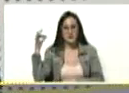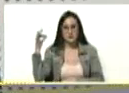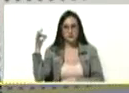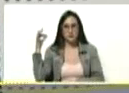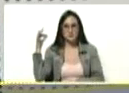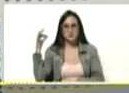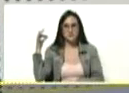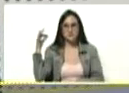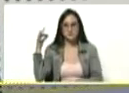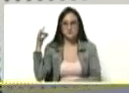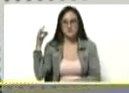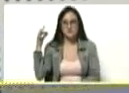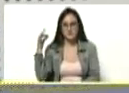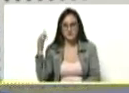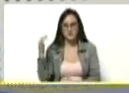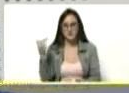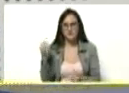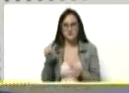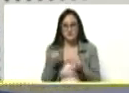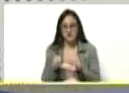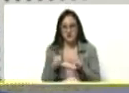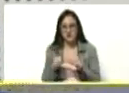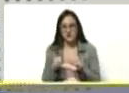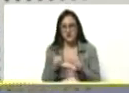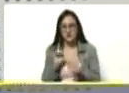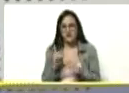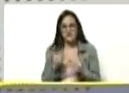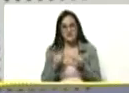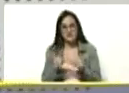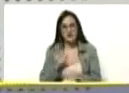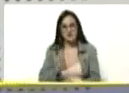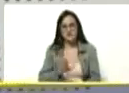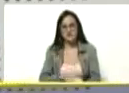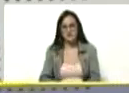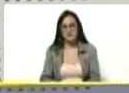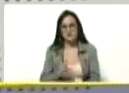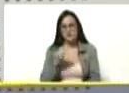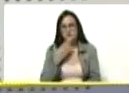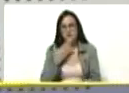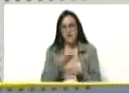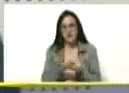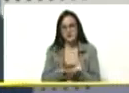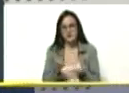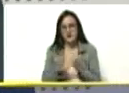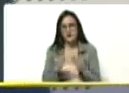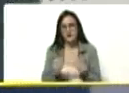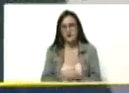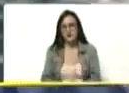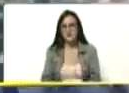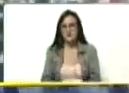stands. Para que se sigue manteniendo y que debe permanecer. Muchas gracias a todos. Thank you.